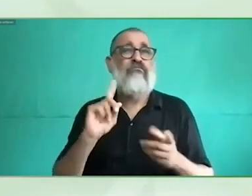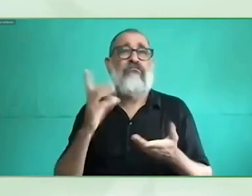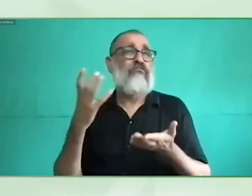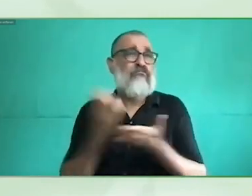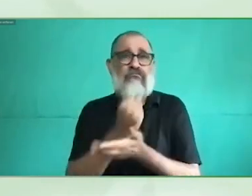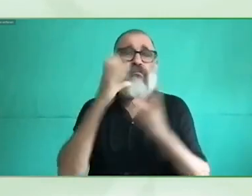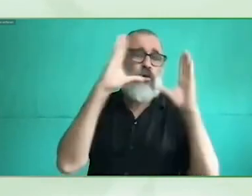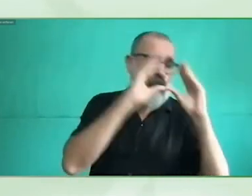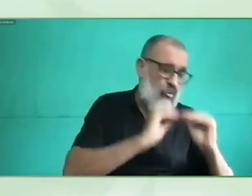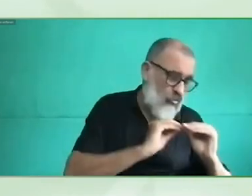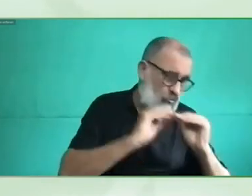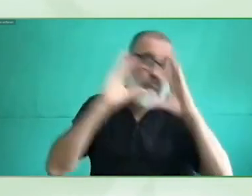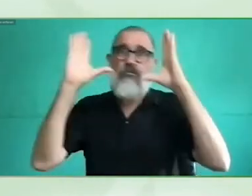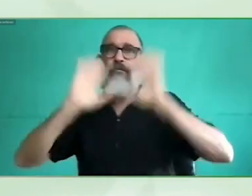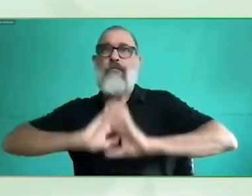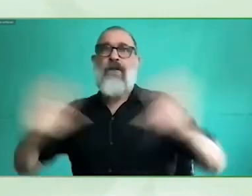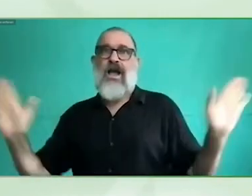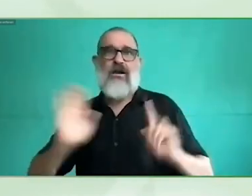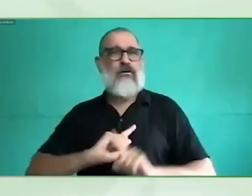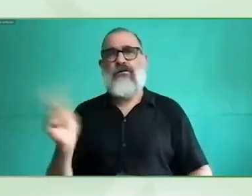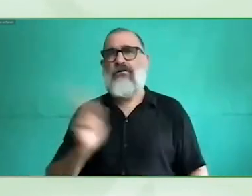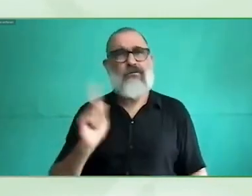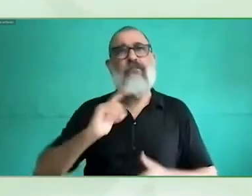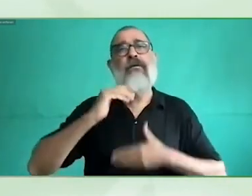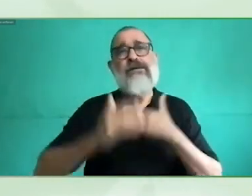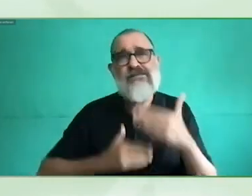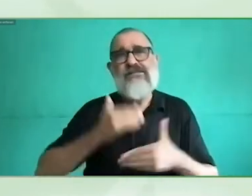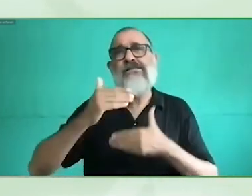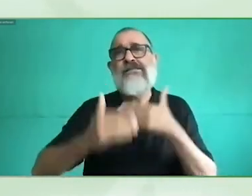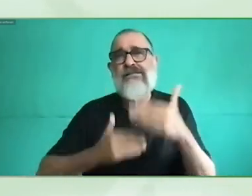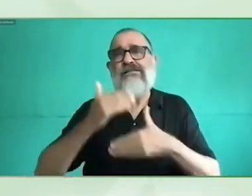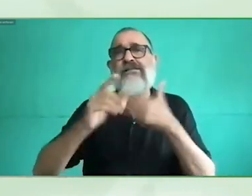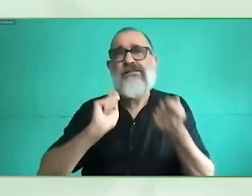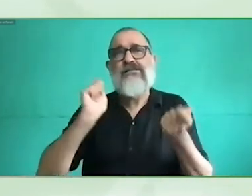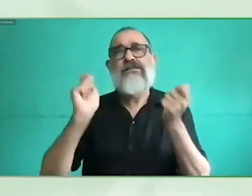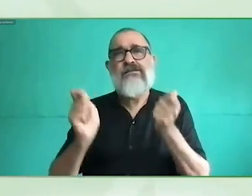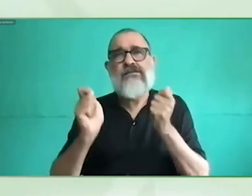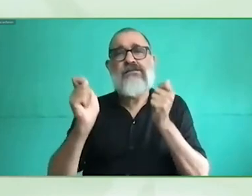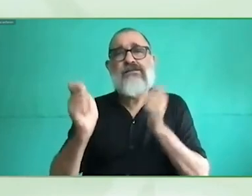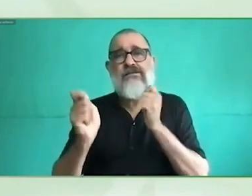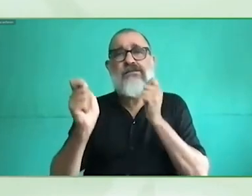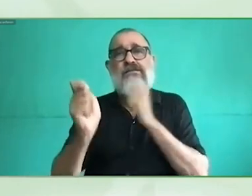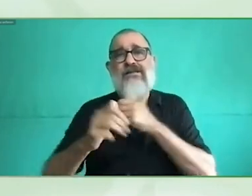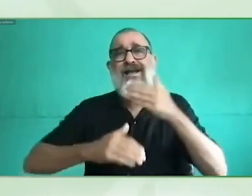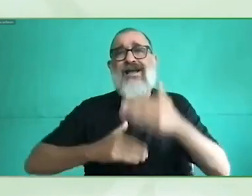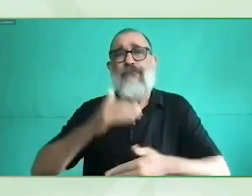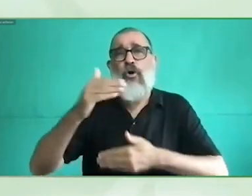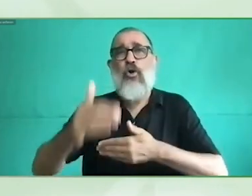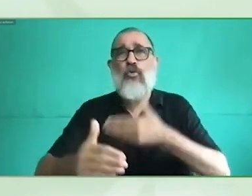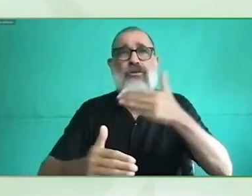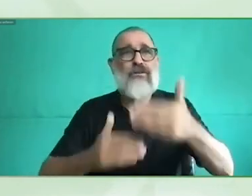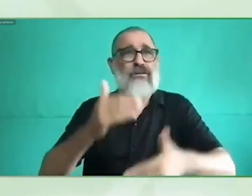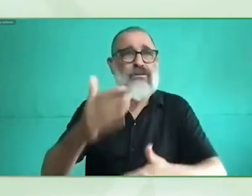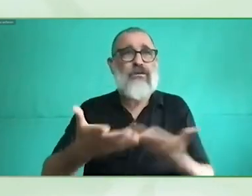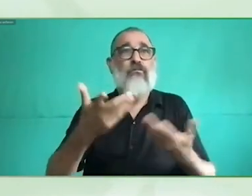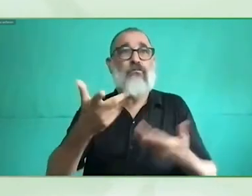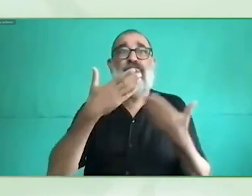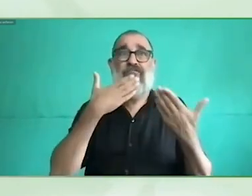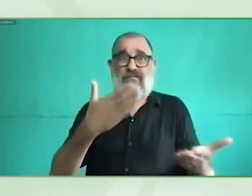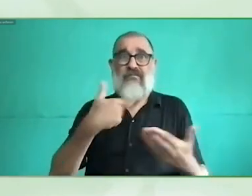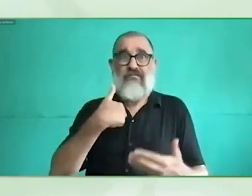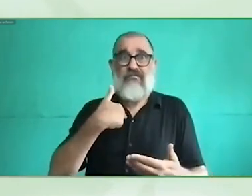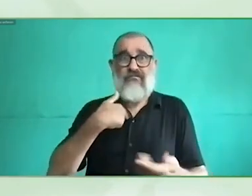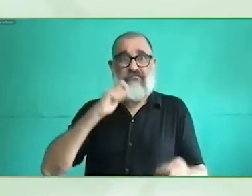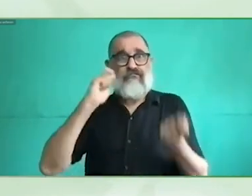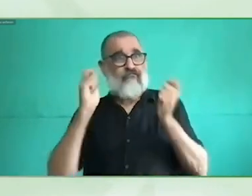como les decía me atreví a correr esto también es participación política como les dije